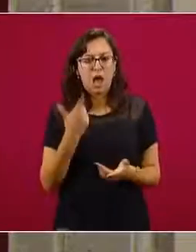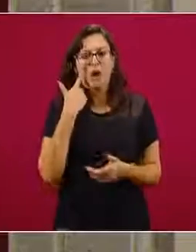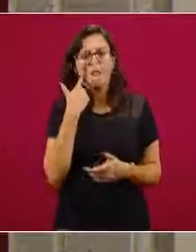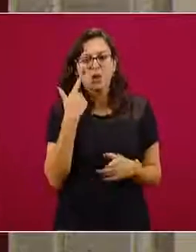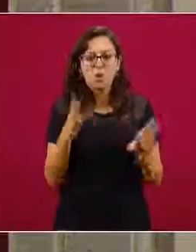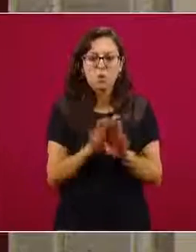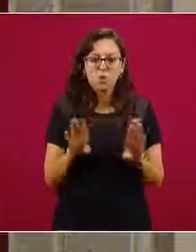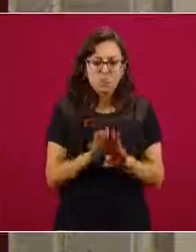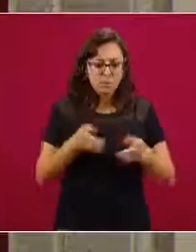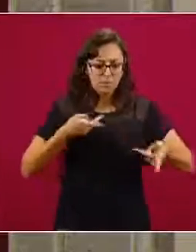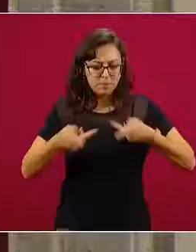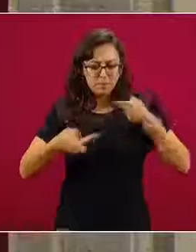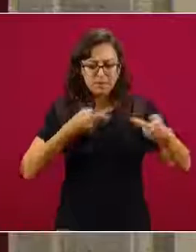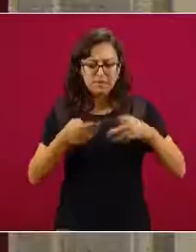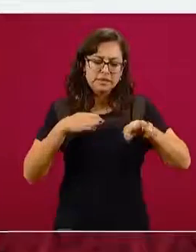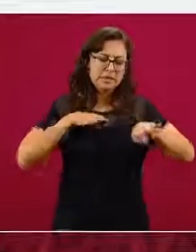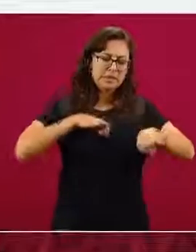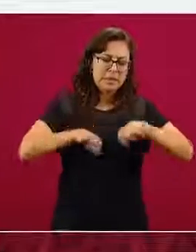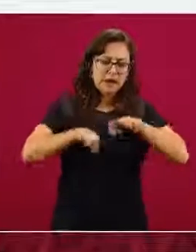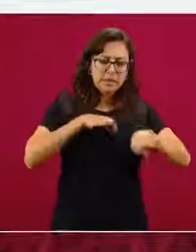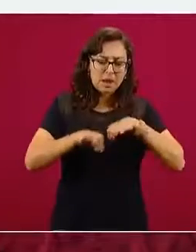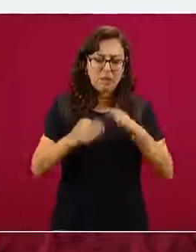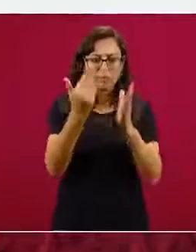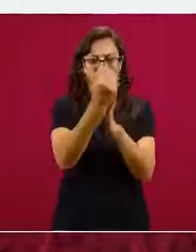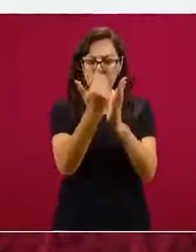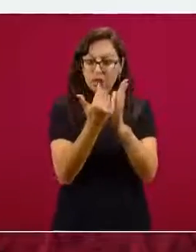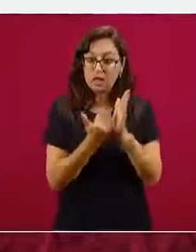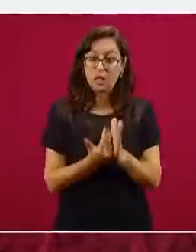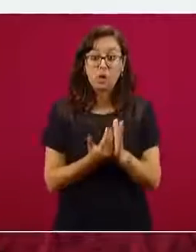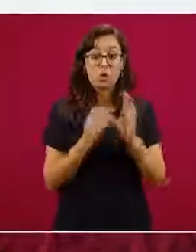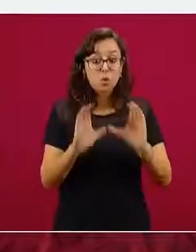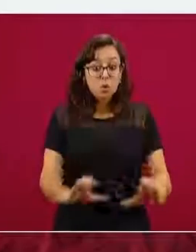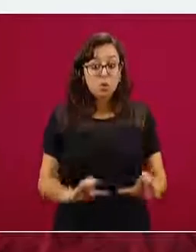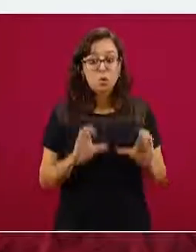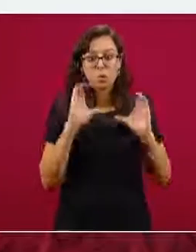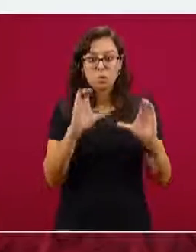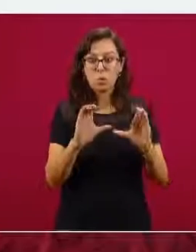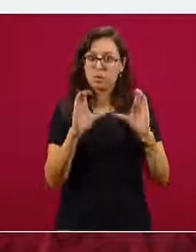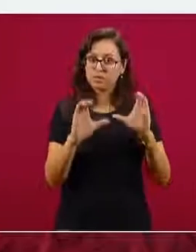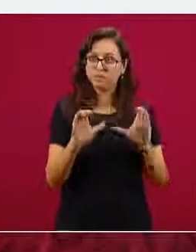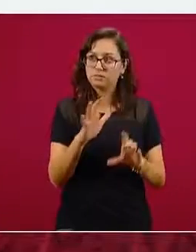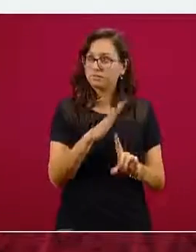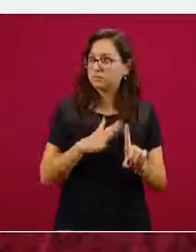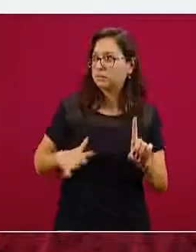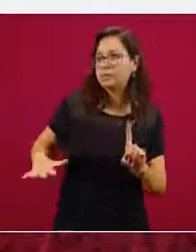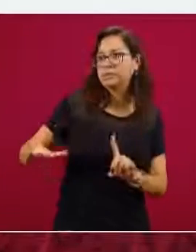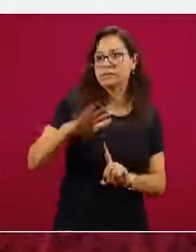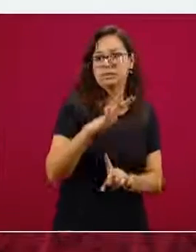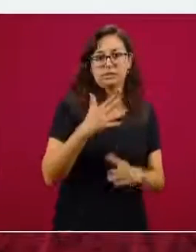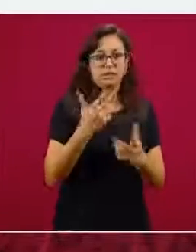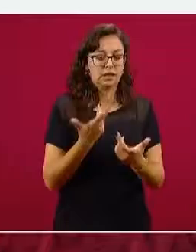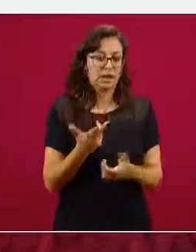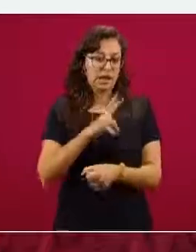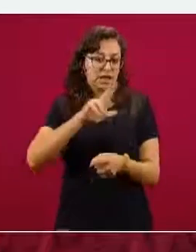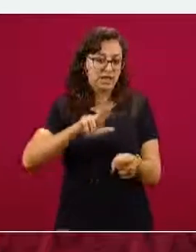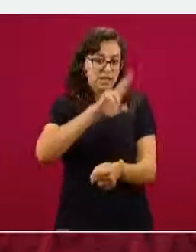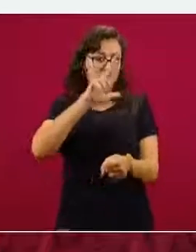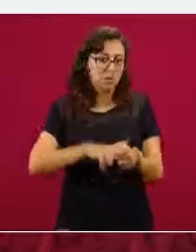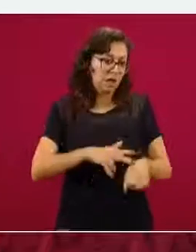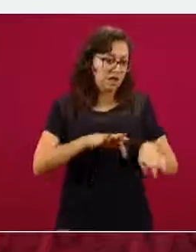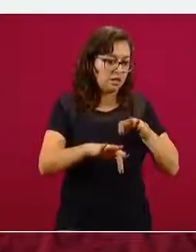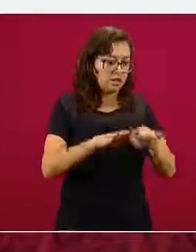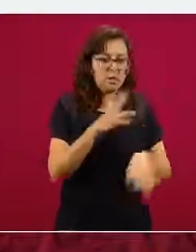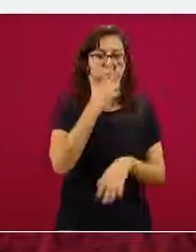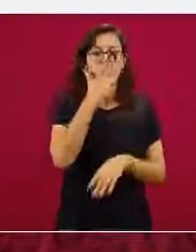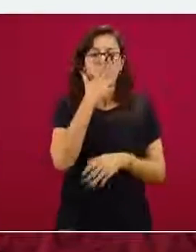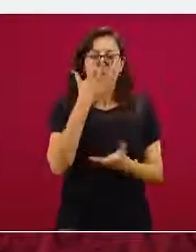trabajo para que se cuide el patrimonio que tiene la ciudad, el patrimonio natural y el patrimonio productivo.